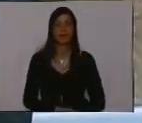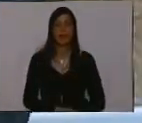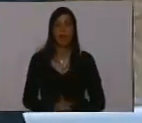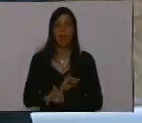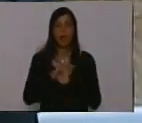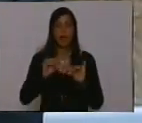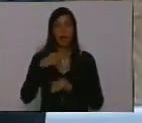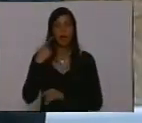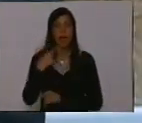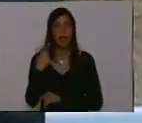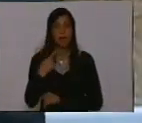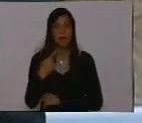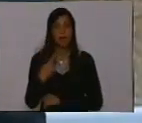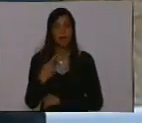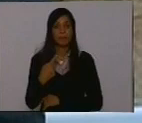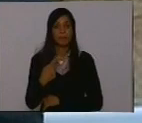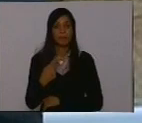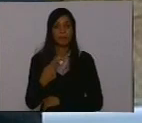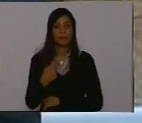mis palabras